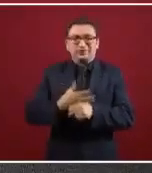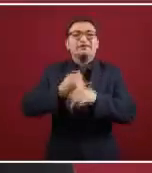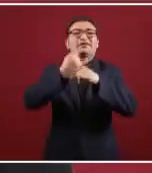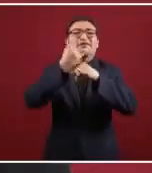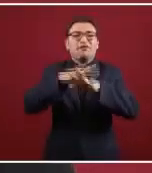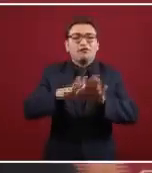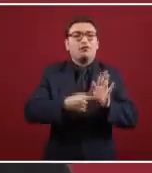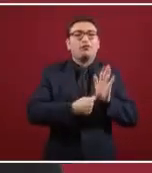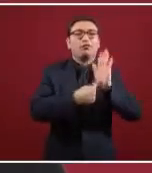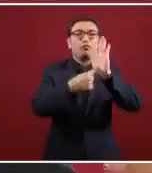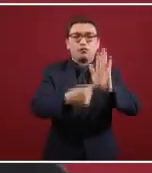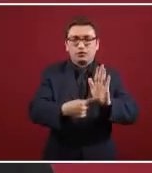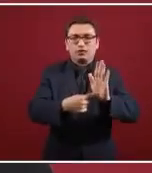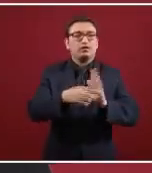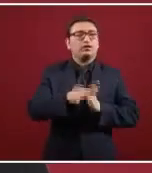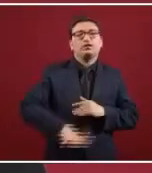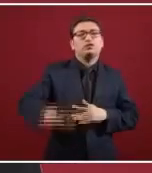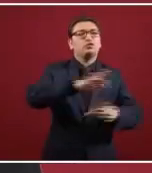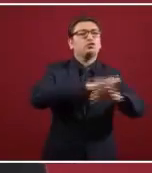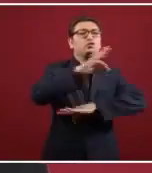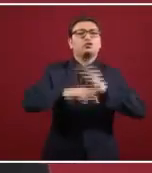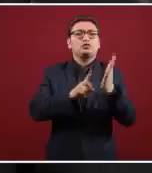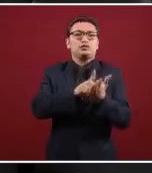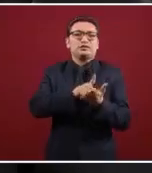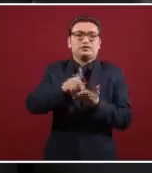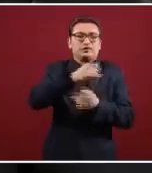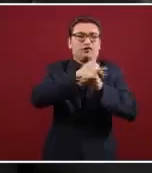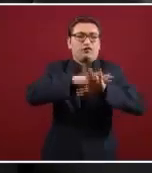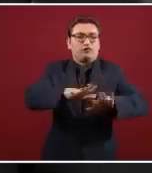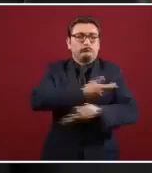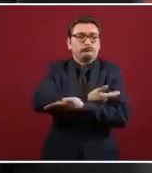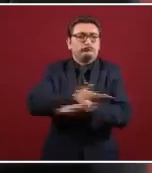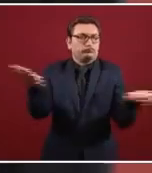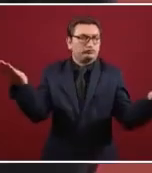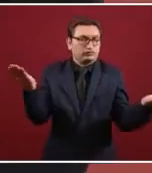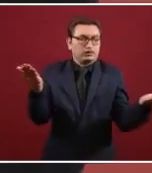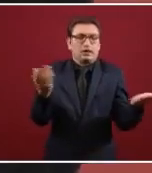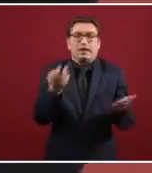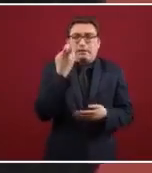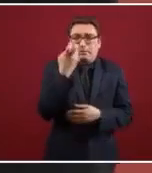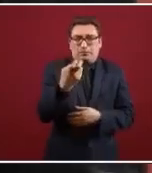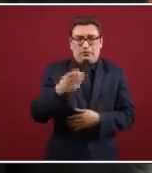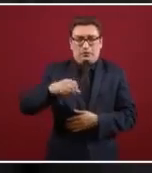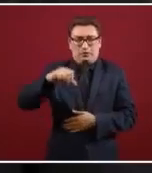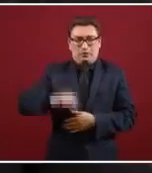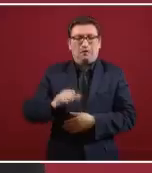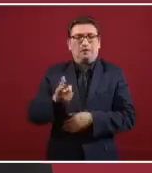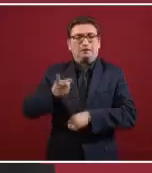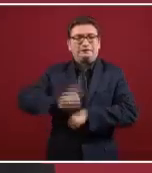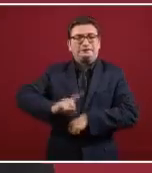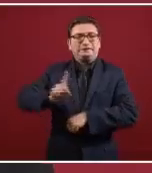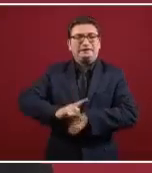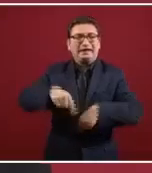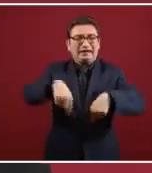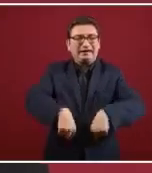de garantizar el derecho a la información es lo que hacemos todas las mañanas